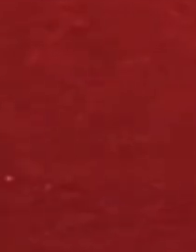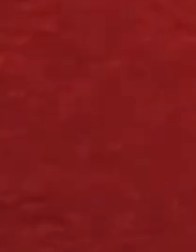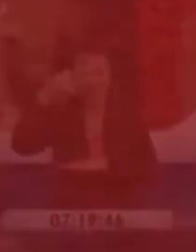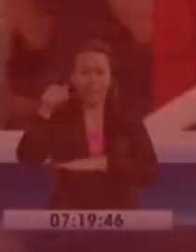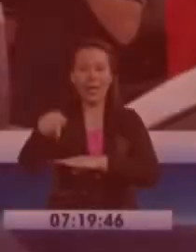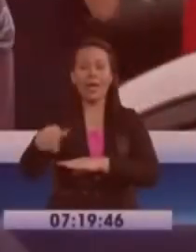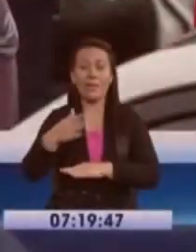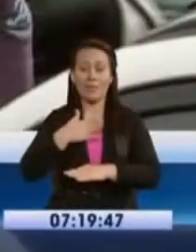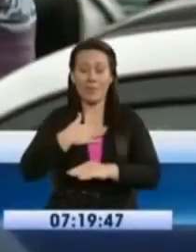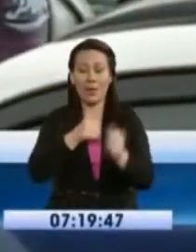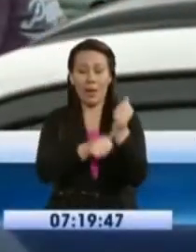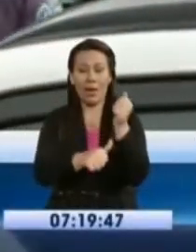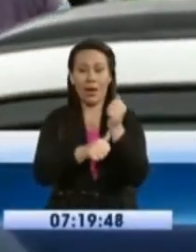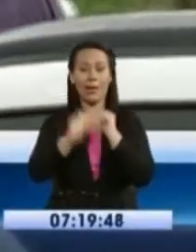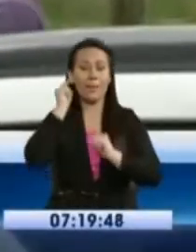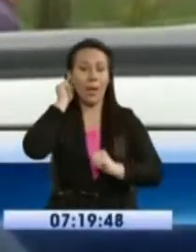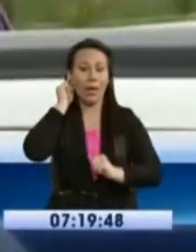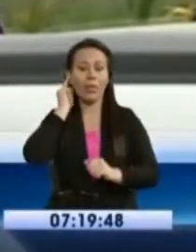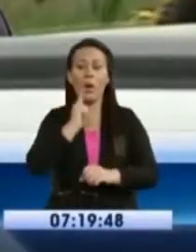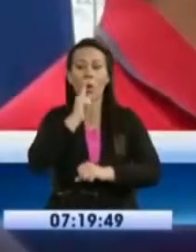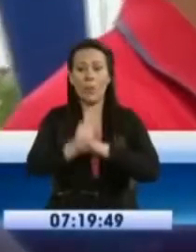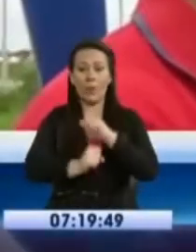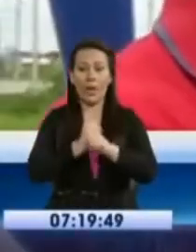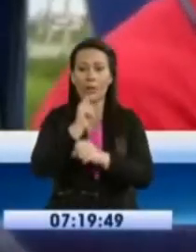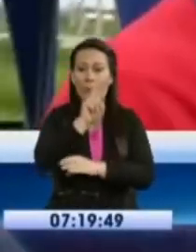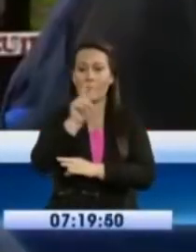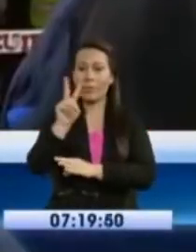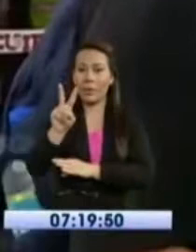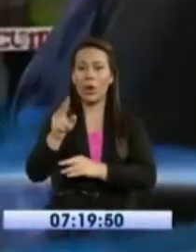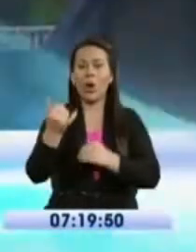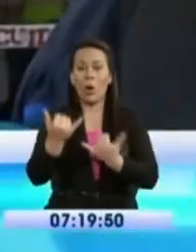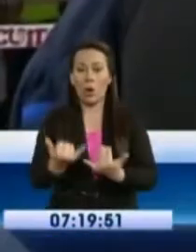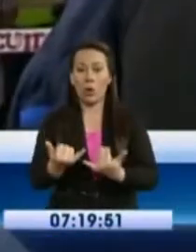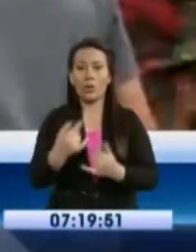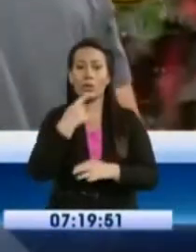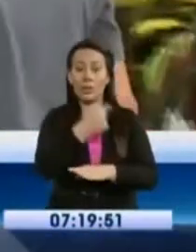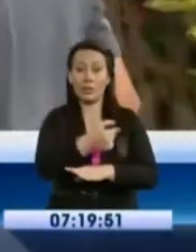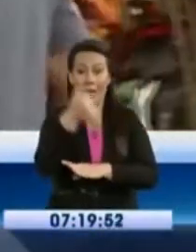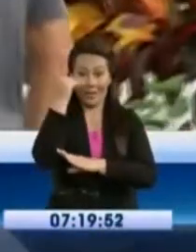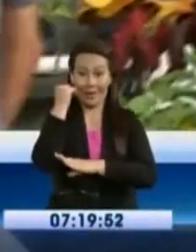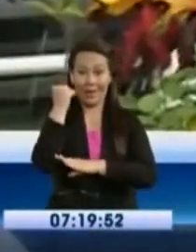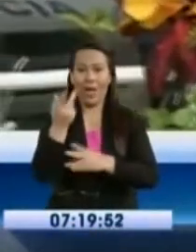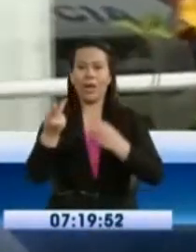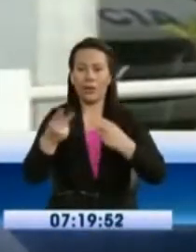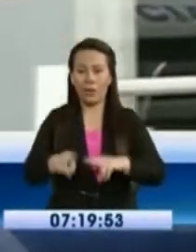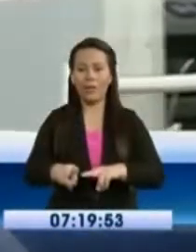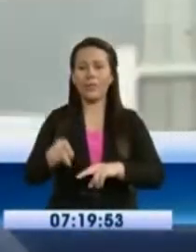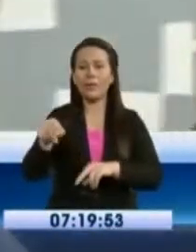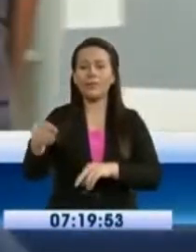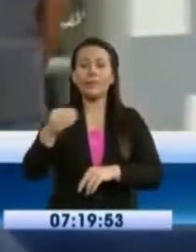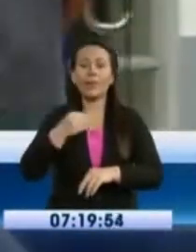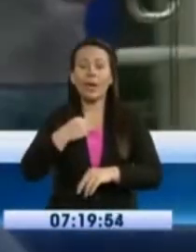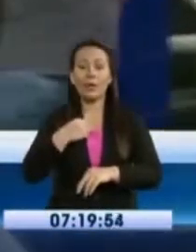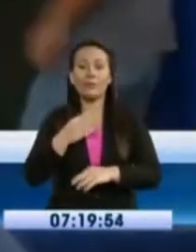¿Y cuál fue tu primera hipótesis? ¿Qué pensaste cuando dudaste? ¿Qué pensaste? No, no fue tanto